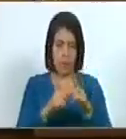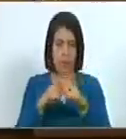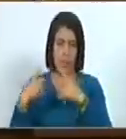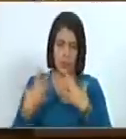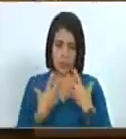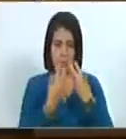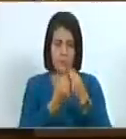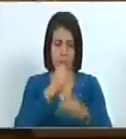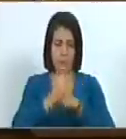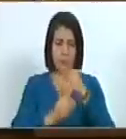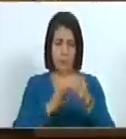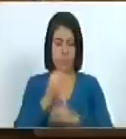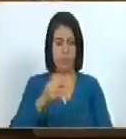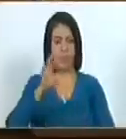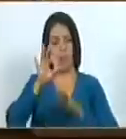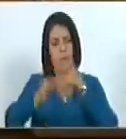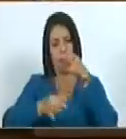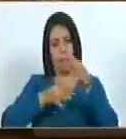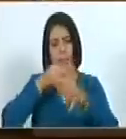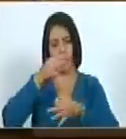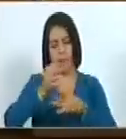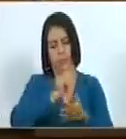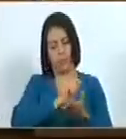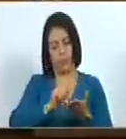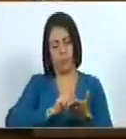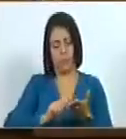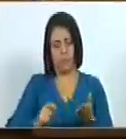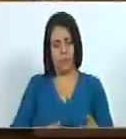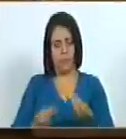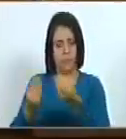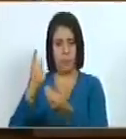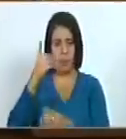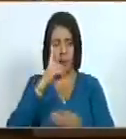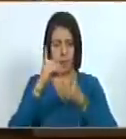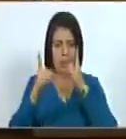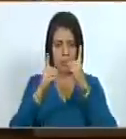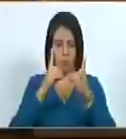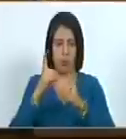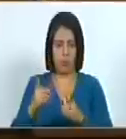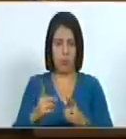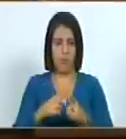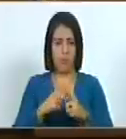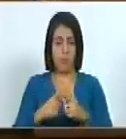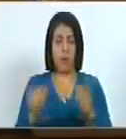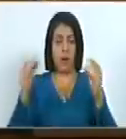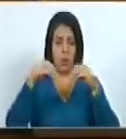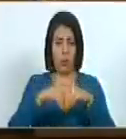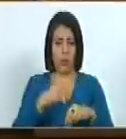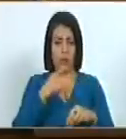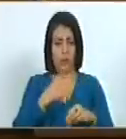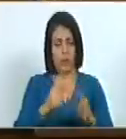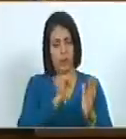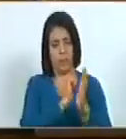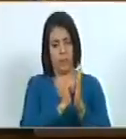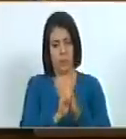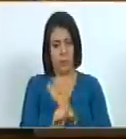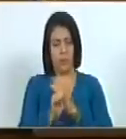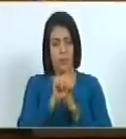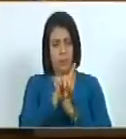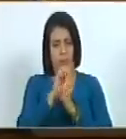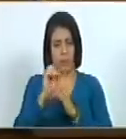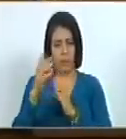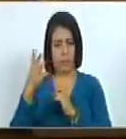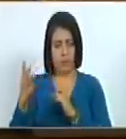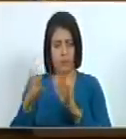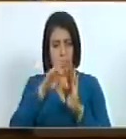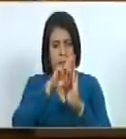de su correspondiente exposición de motivos a los efectos de su primera discusión, de conformidad con lo establecido en el artículo 104